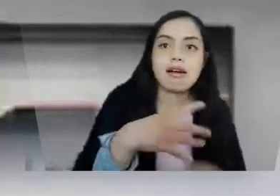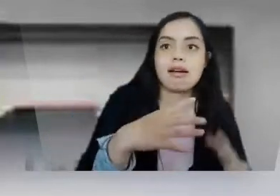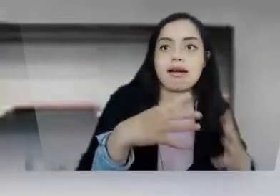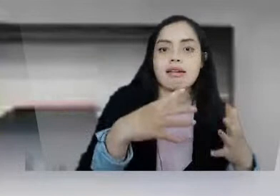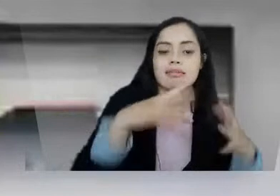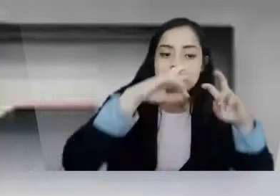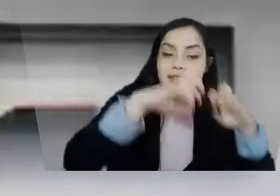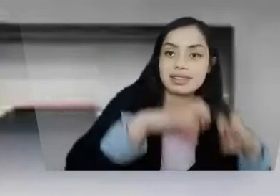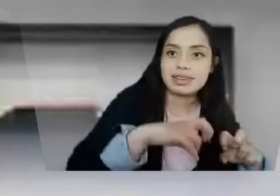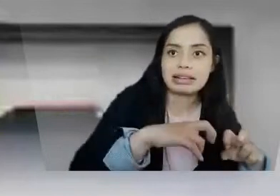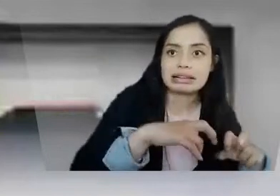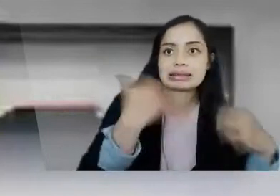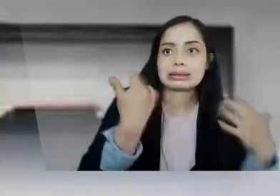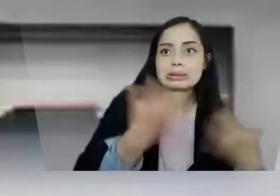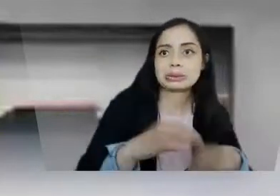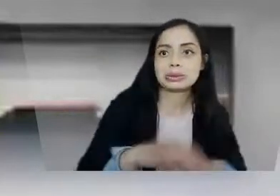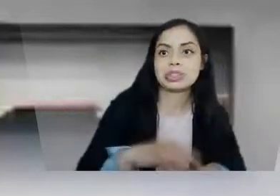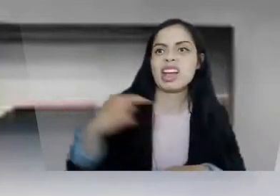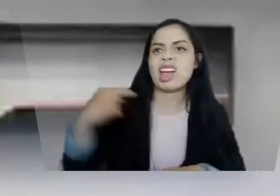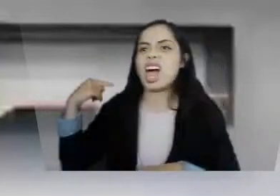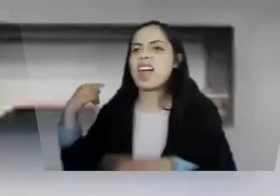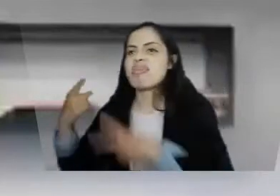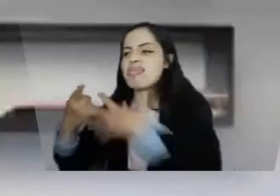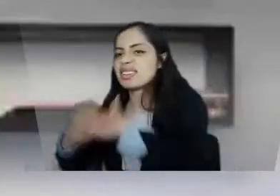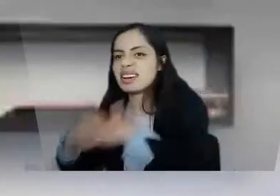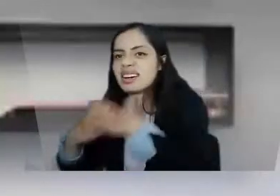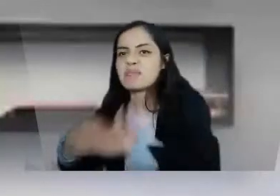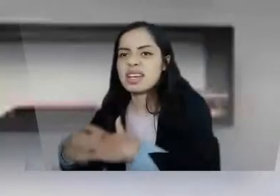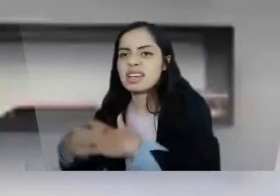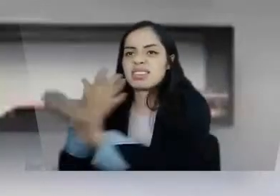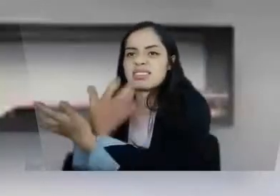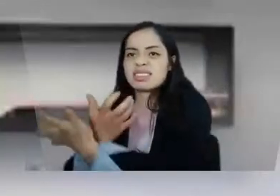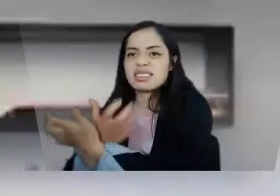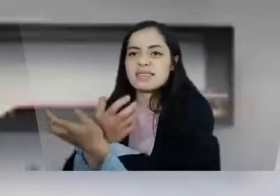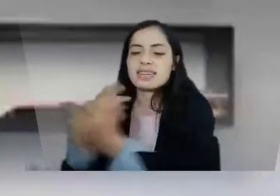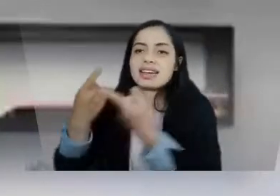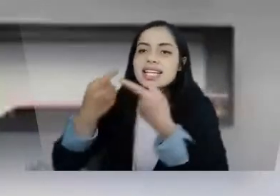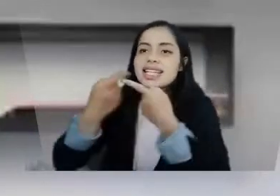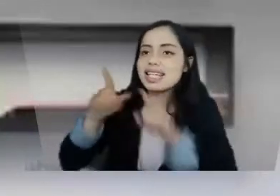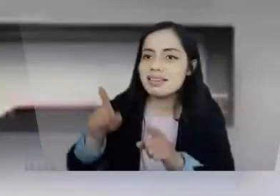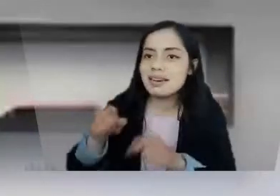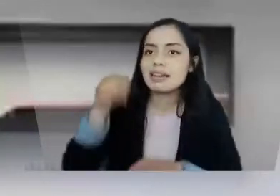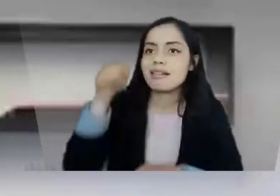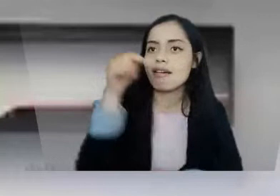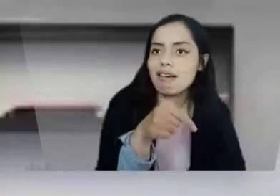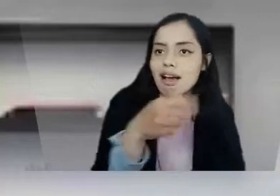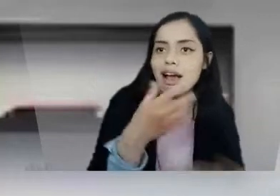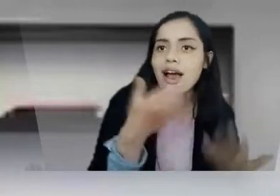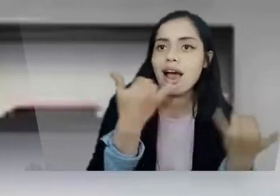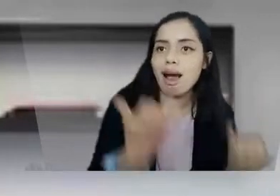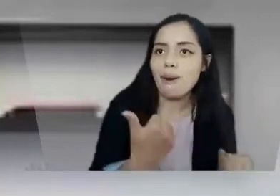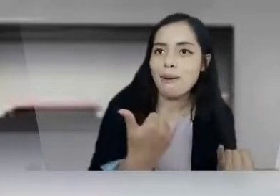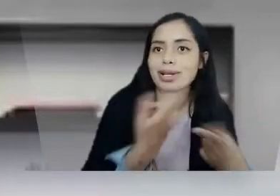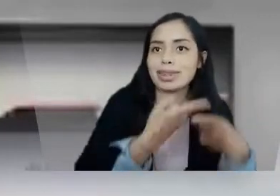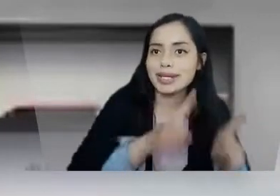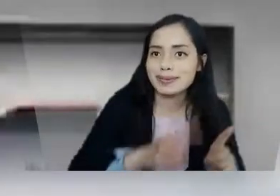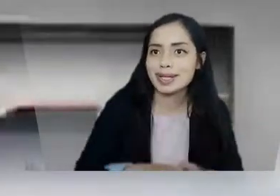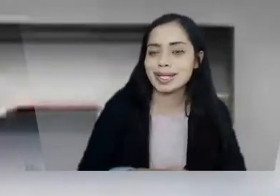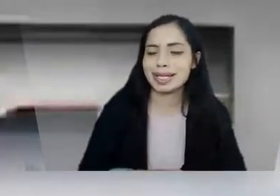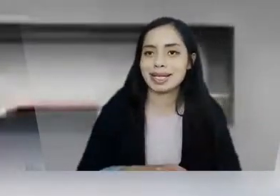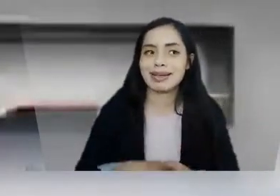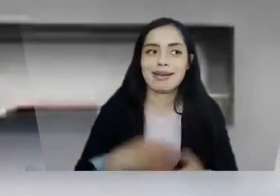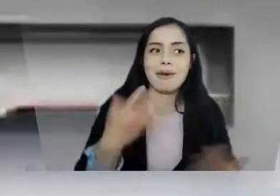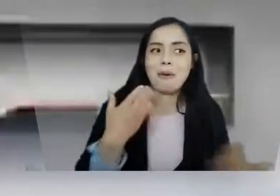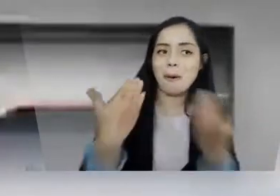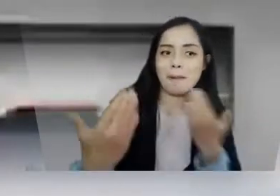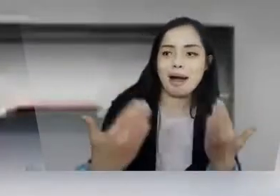poco común en el ámbito científico. No son muchas las expediciones que se han hecho de esta naturaleza comparando el antes y el después, comparando la foto